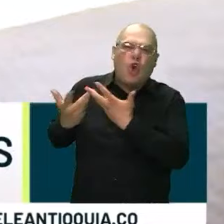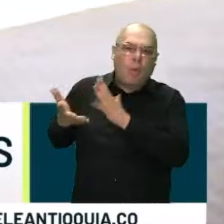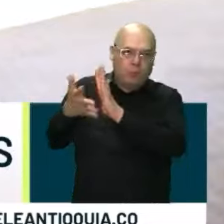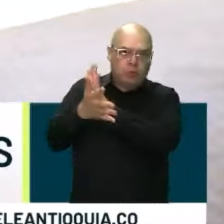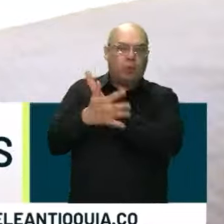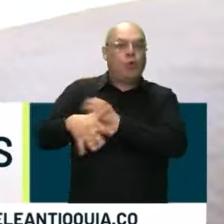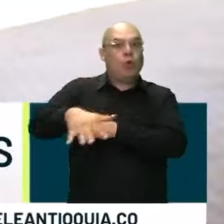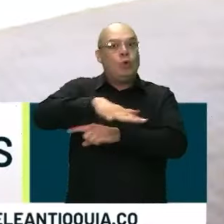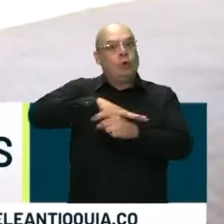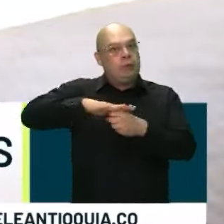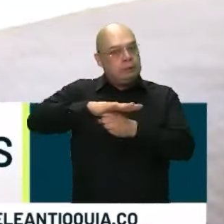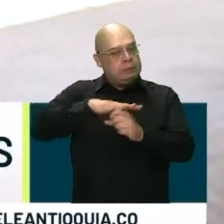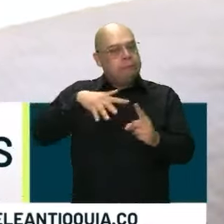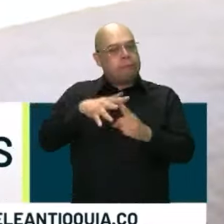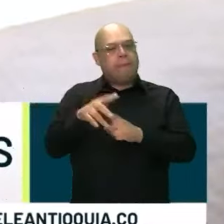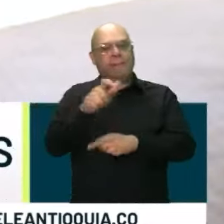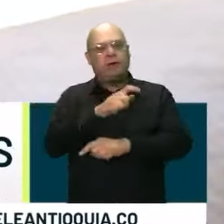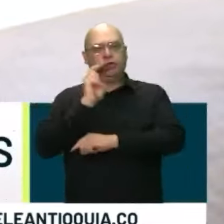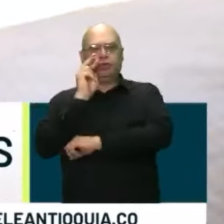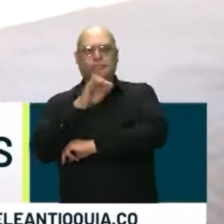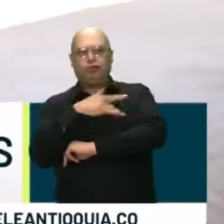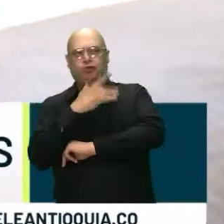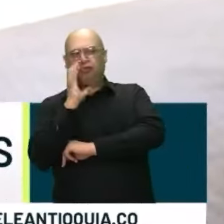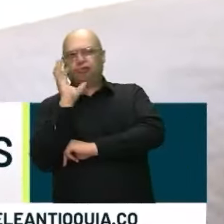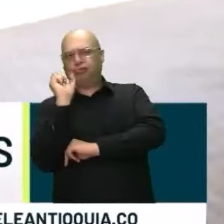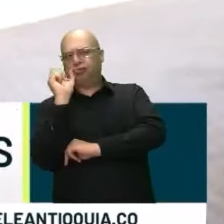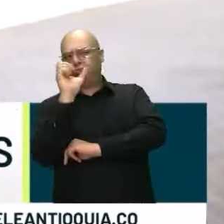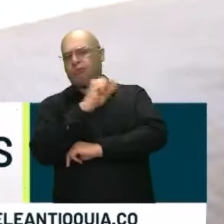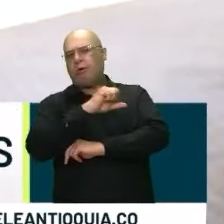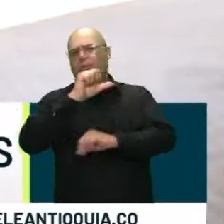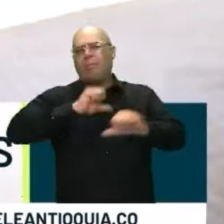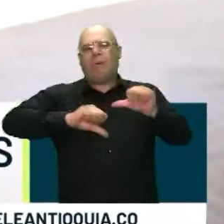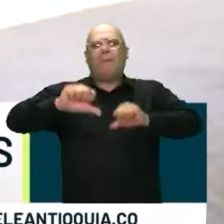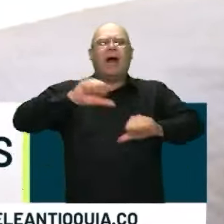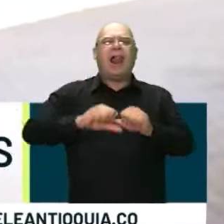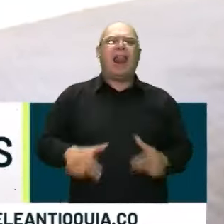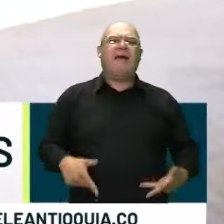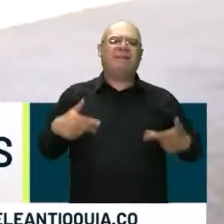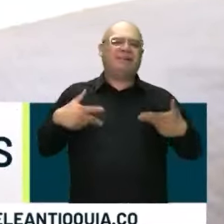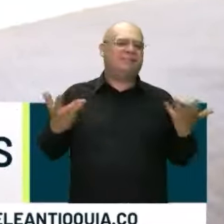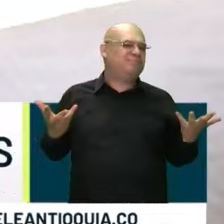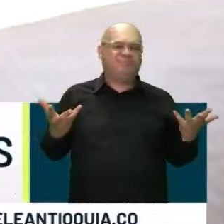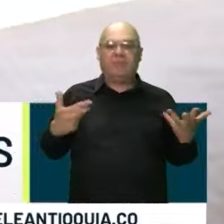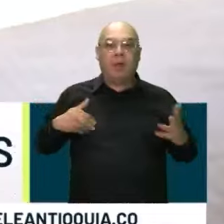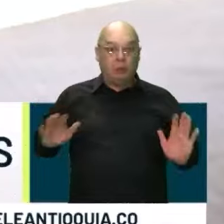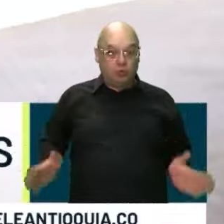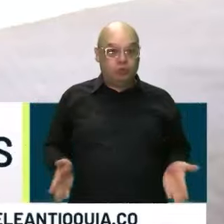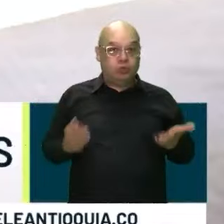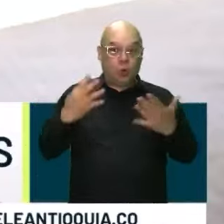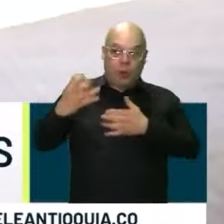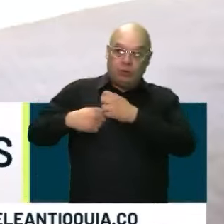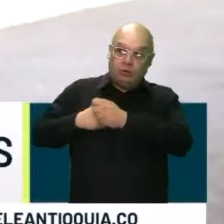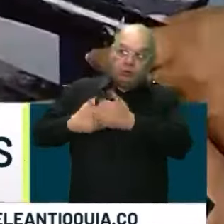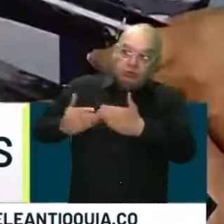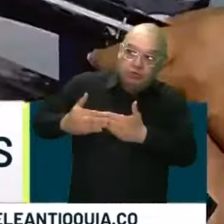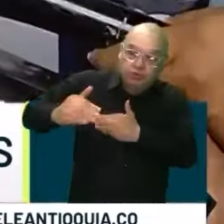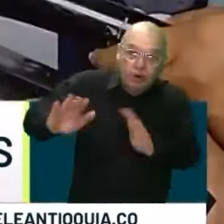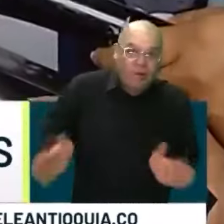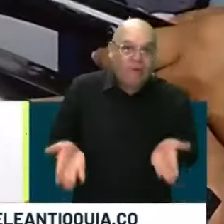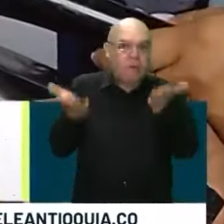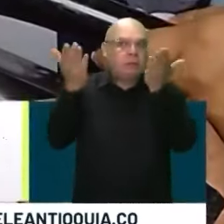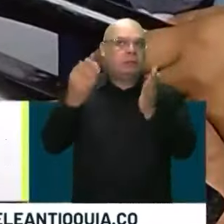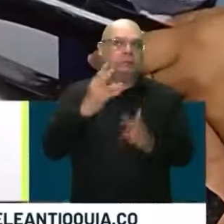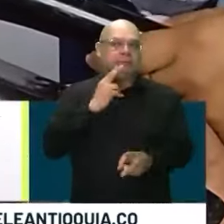la percepción ciudadana y que perjudican, por supuesto, la calidad de vida que no se recuperará en los próximos 4 años.